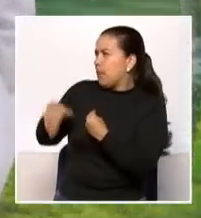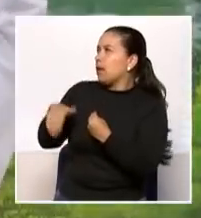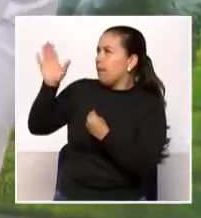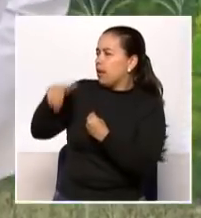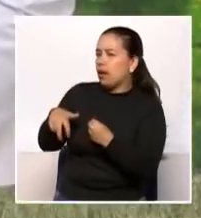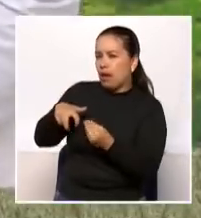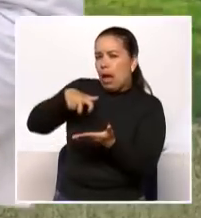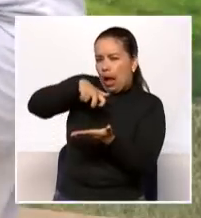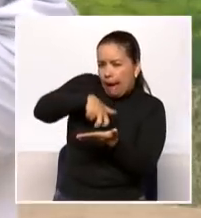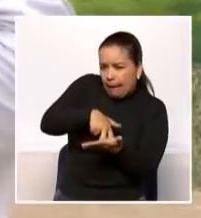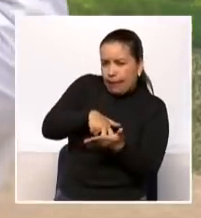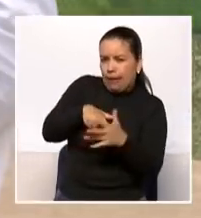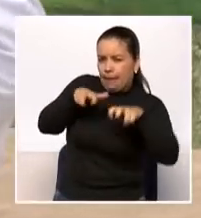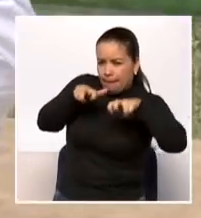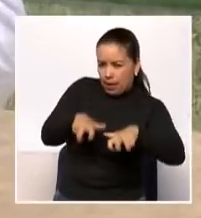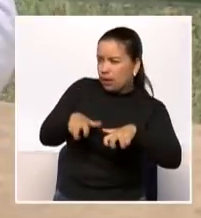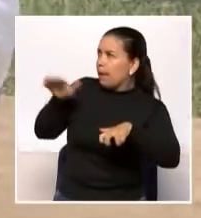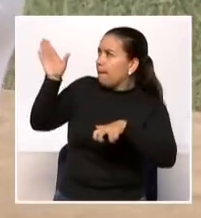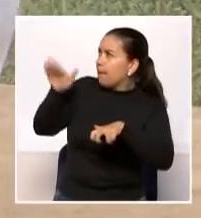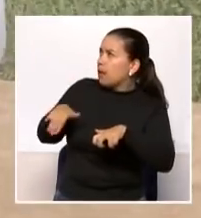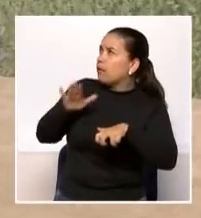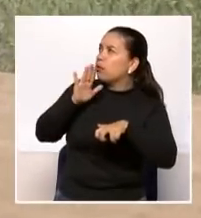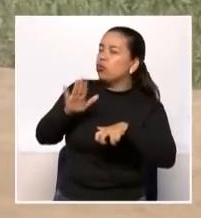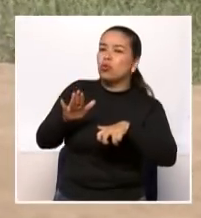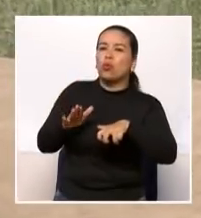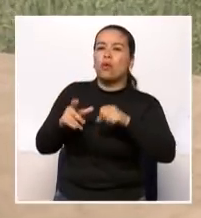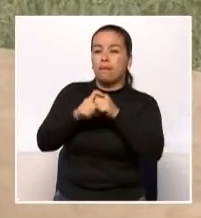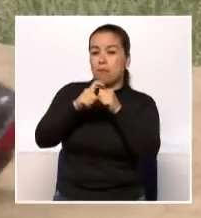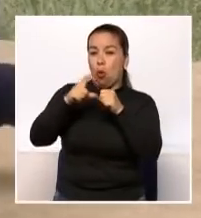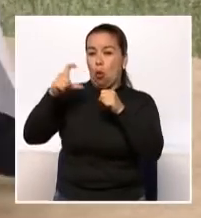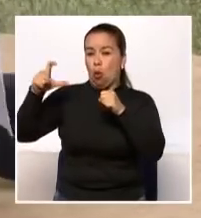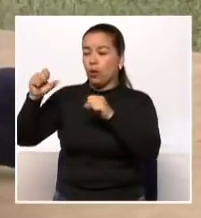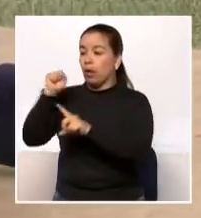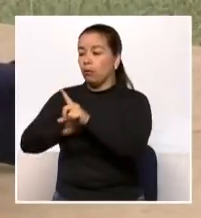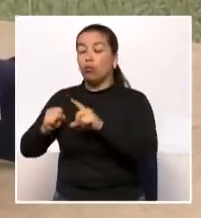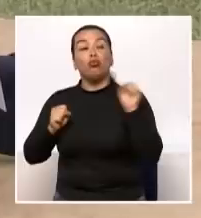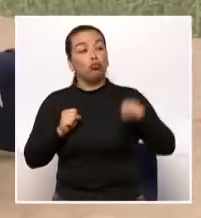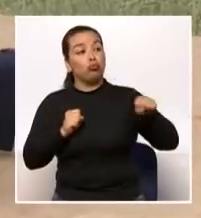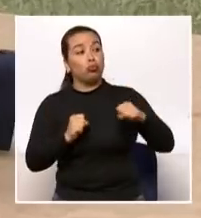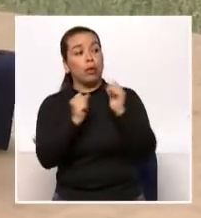un poco porque la ecografía trabaja es con ondas. Sí, claro. Atraviesa el líquido.